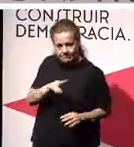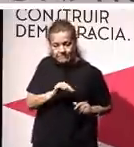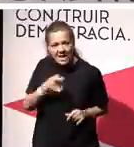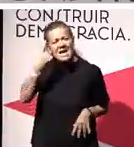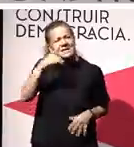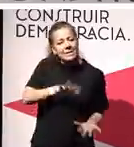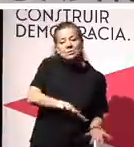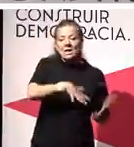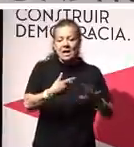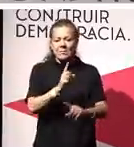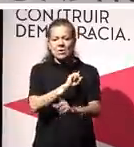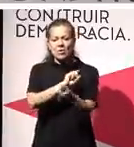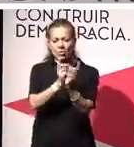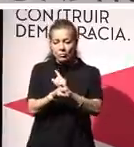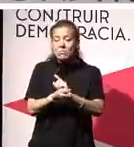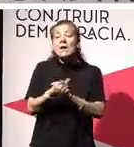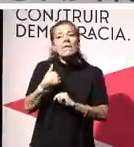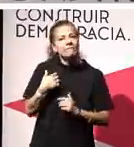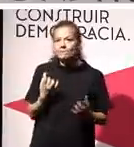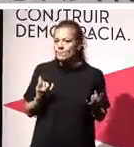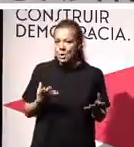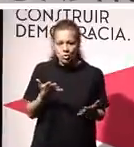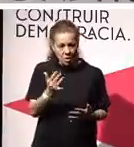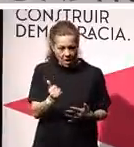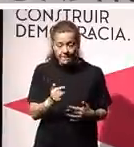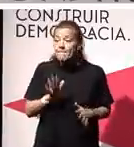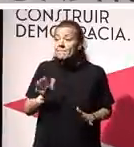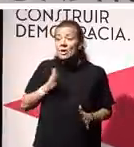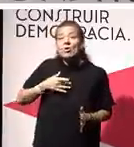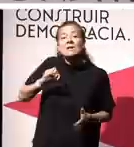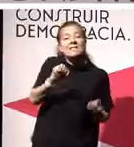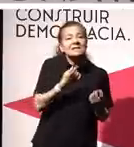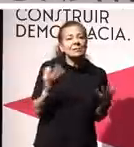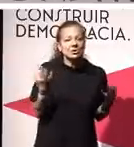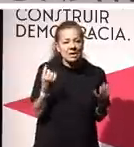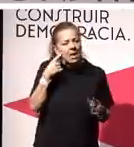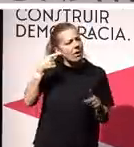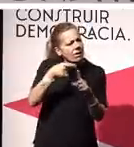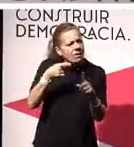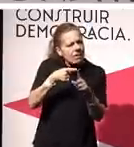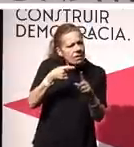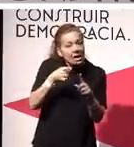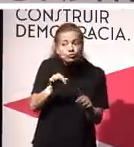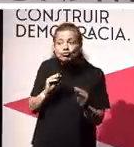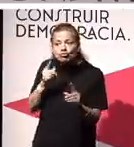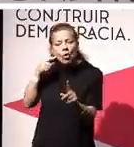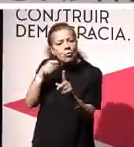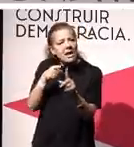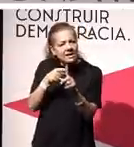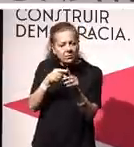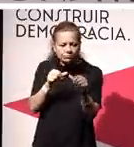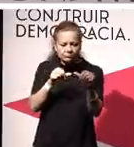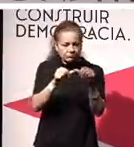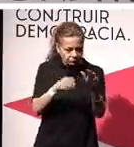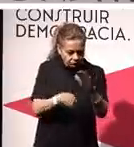que la transición ecológica y energética se va a producir, compañeros y compañeras, pero necesitamos que sea ambiciosa, que sus objetivos vayan más